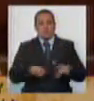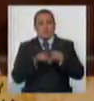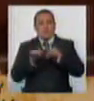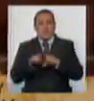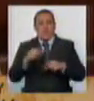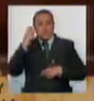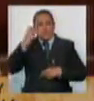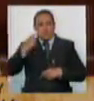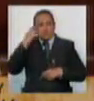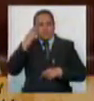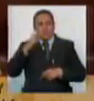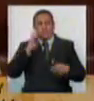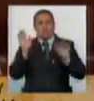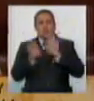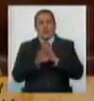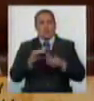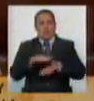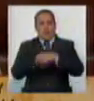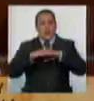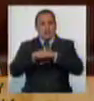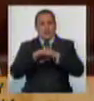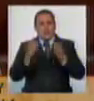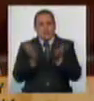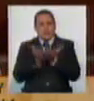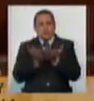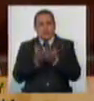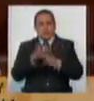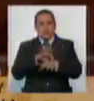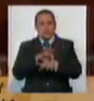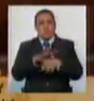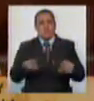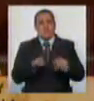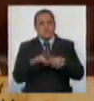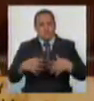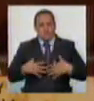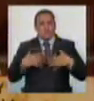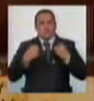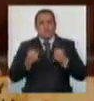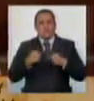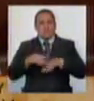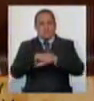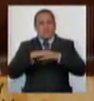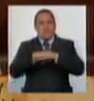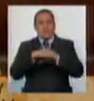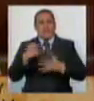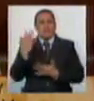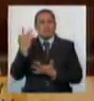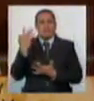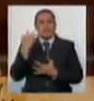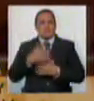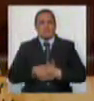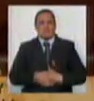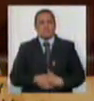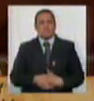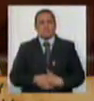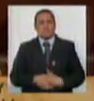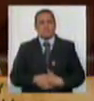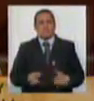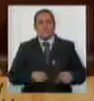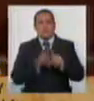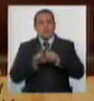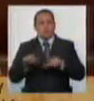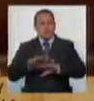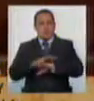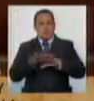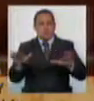a políticas como el Plan Escolar de Salud y el fortalecimiento del Plan Esperanza. Hemos